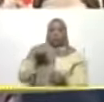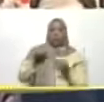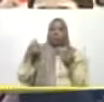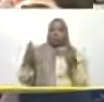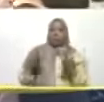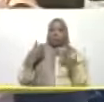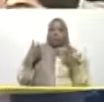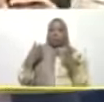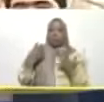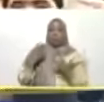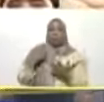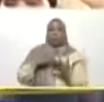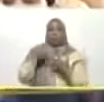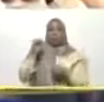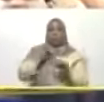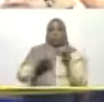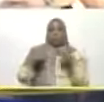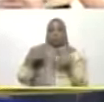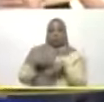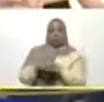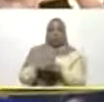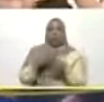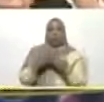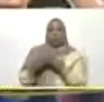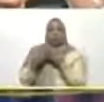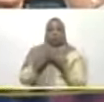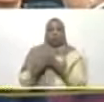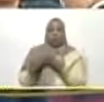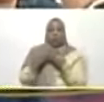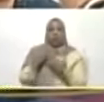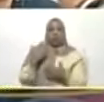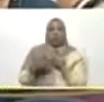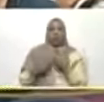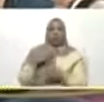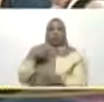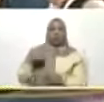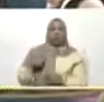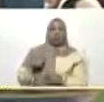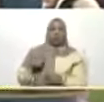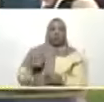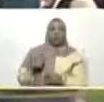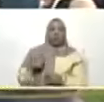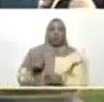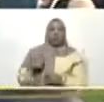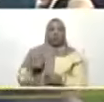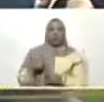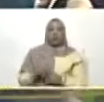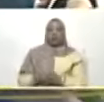noveno prevención integral al estudiante Qué es eso Michel